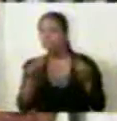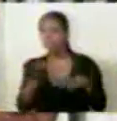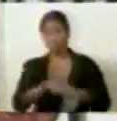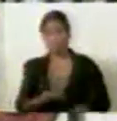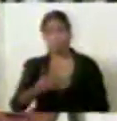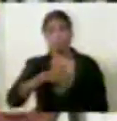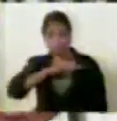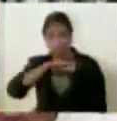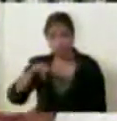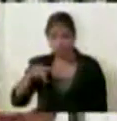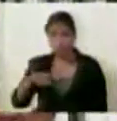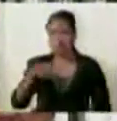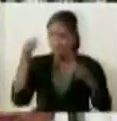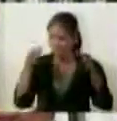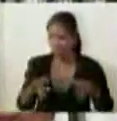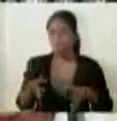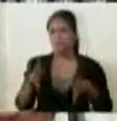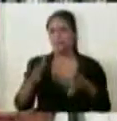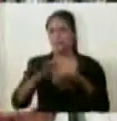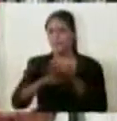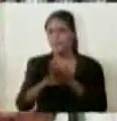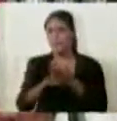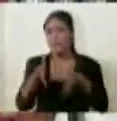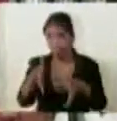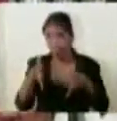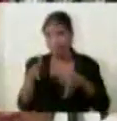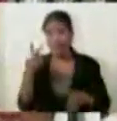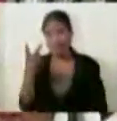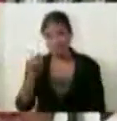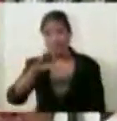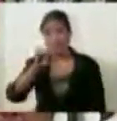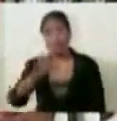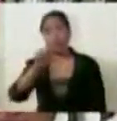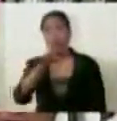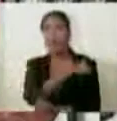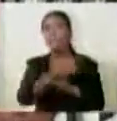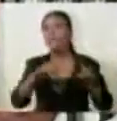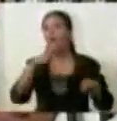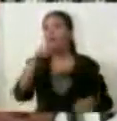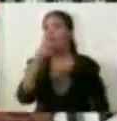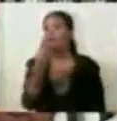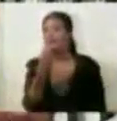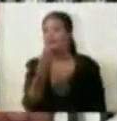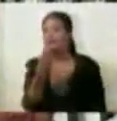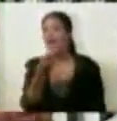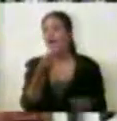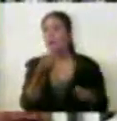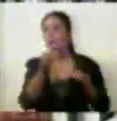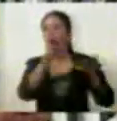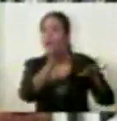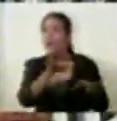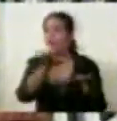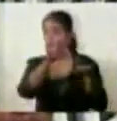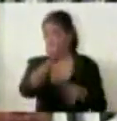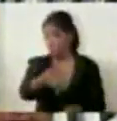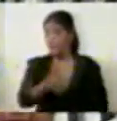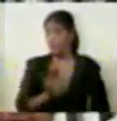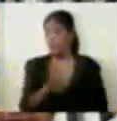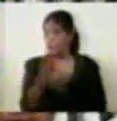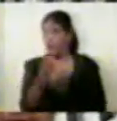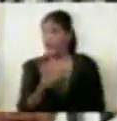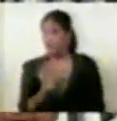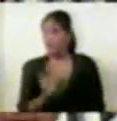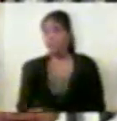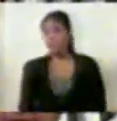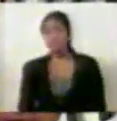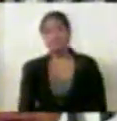porque nosotros vamos a vencer el 30 de julio, pero necesitamos convencer también,